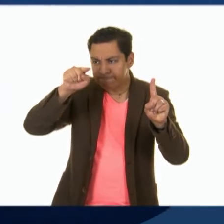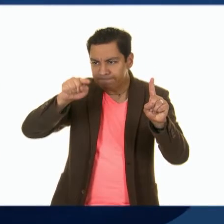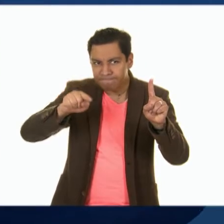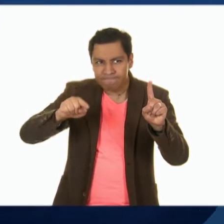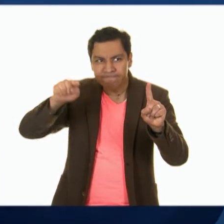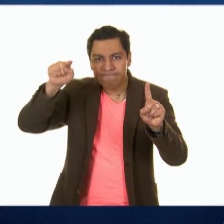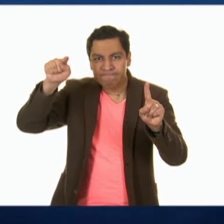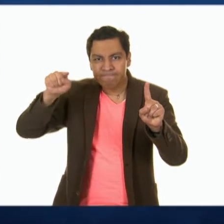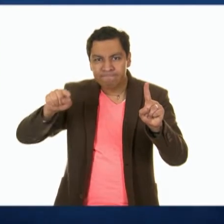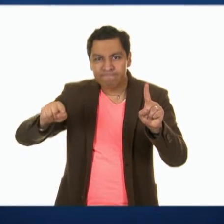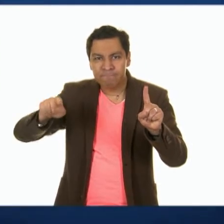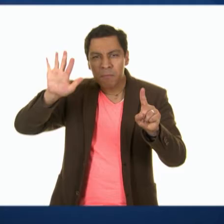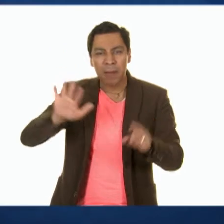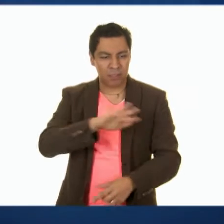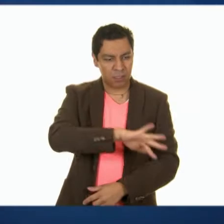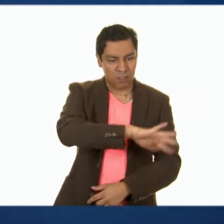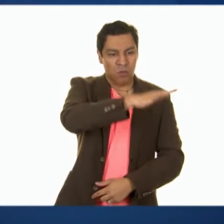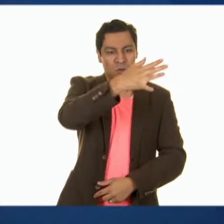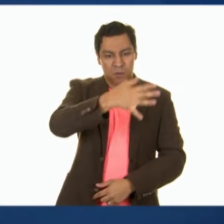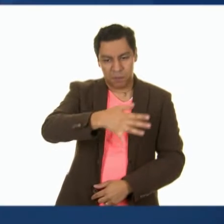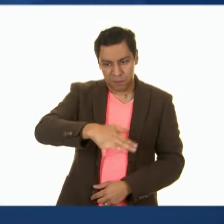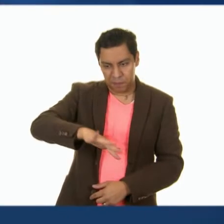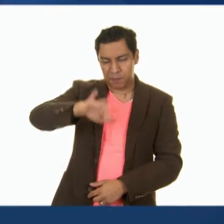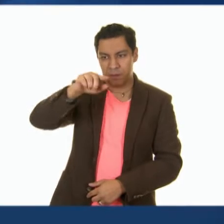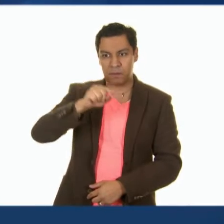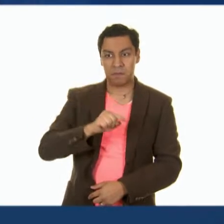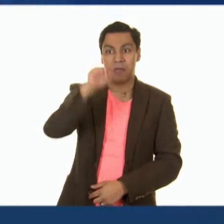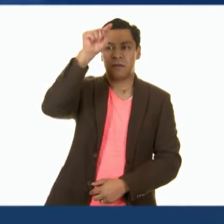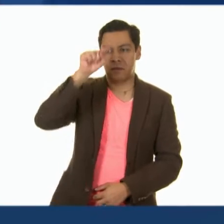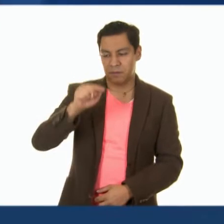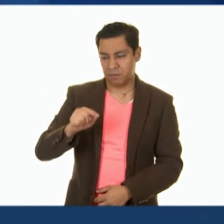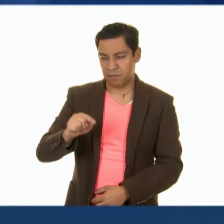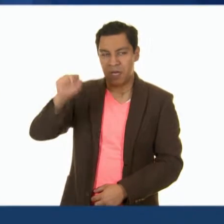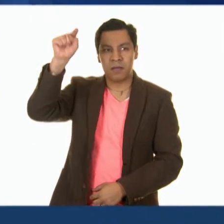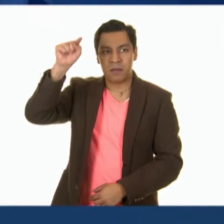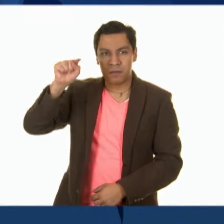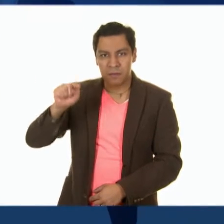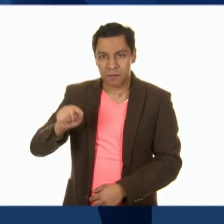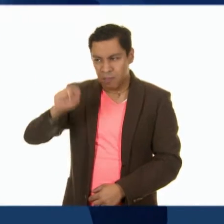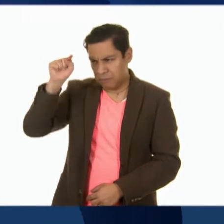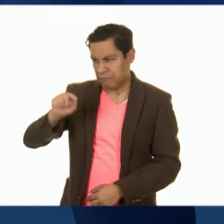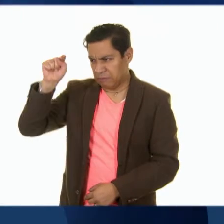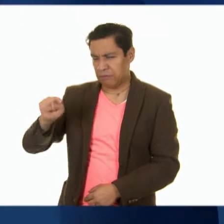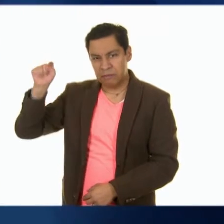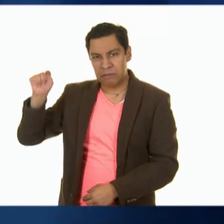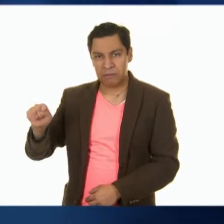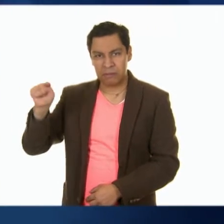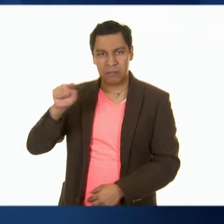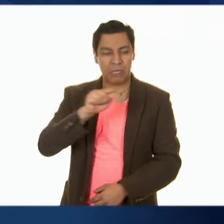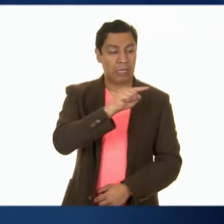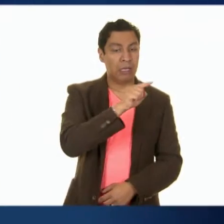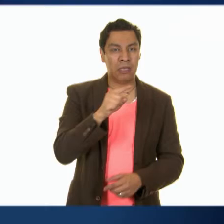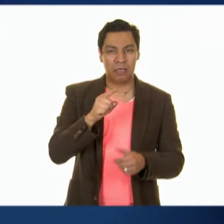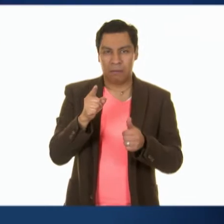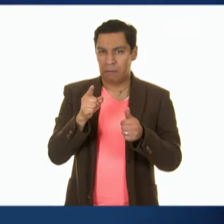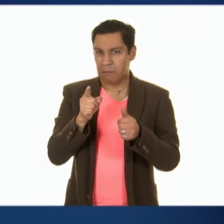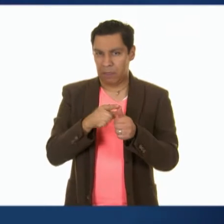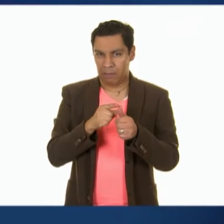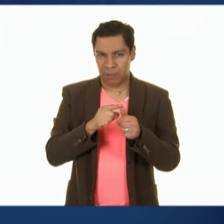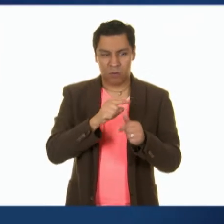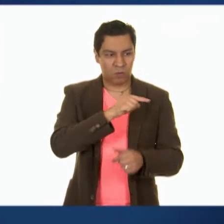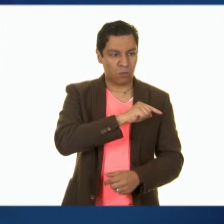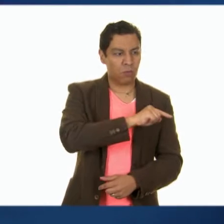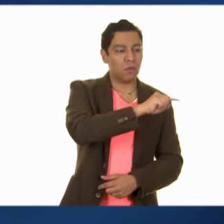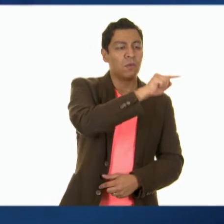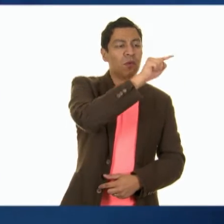formar estas olas. Ajá. Tiene sus picos y valles. Primero, muy espaciados y, bueno, poco a poco se